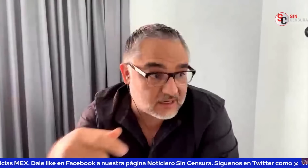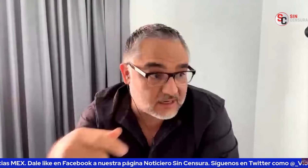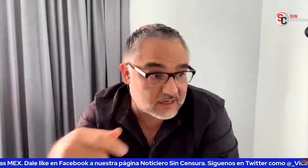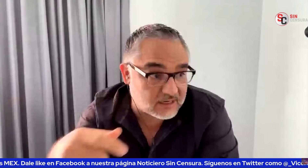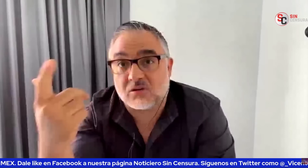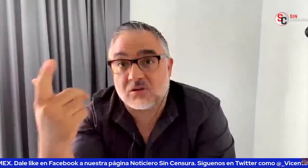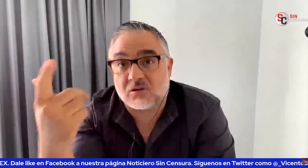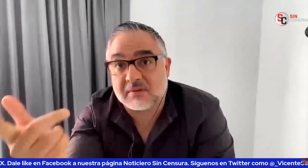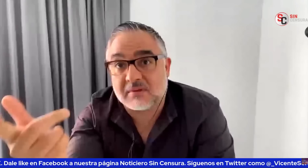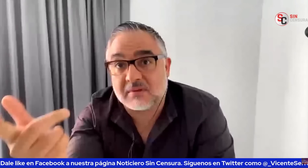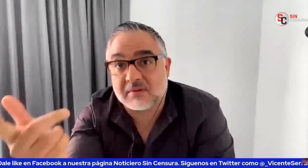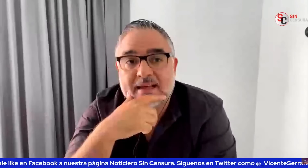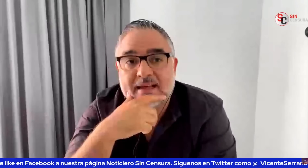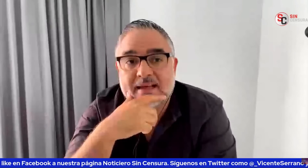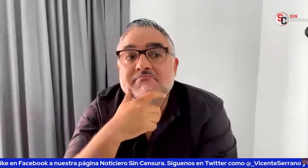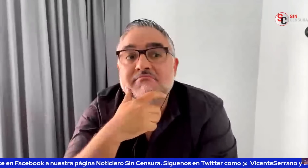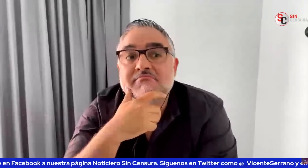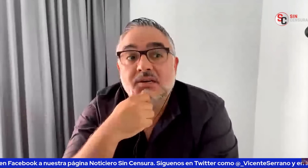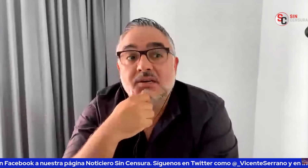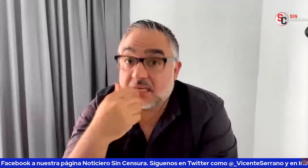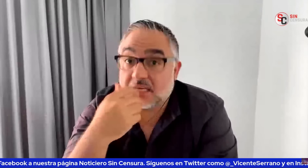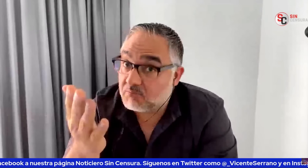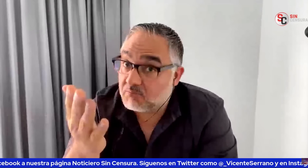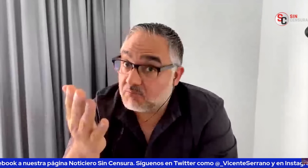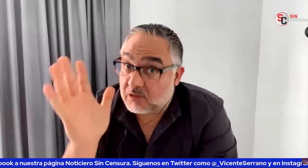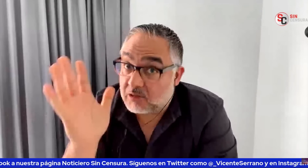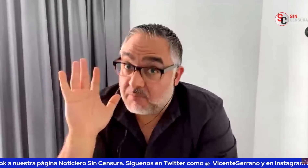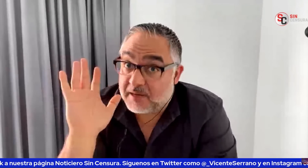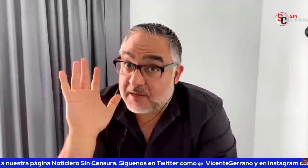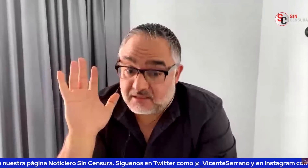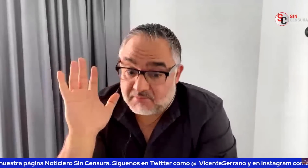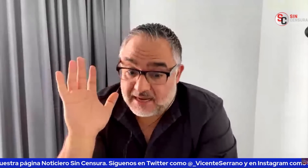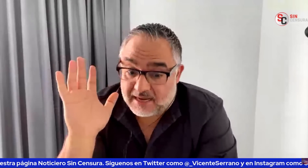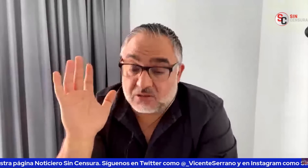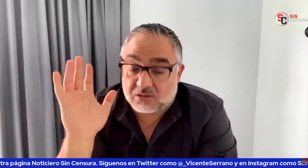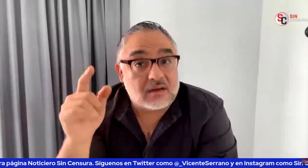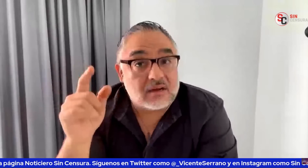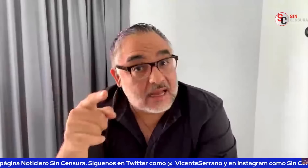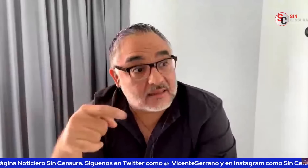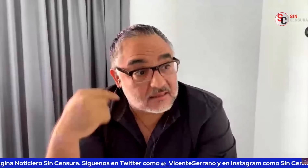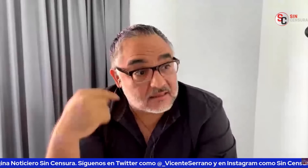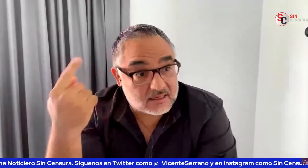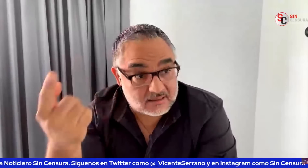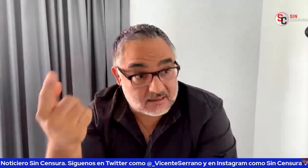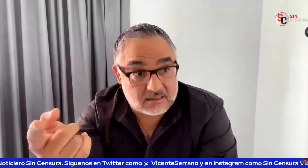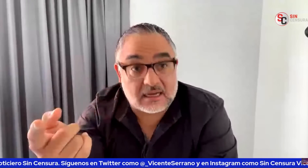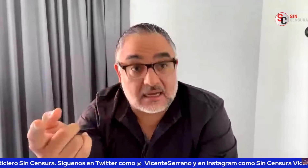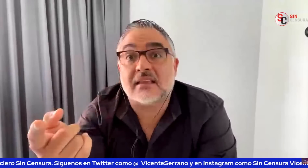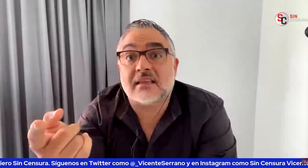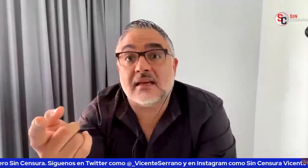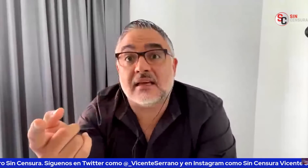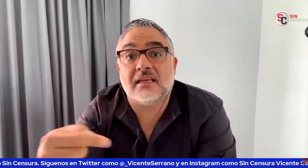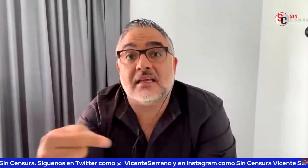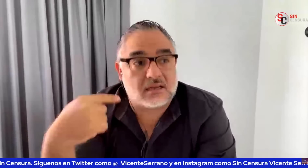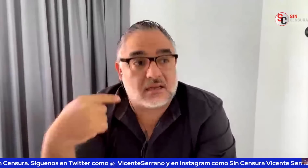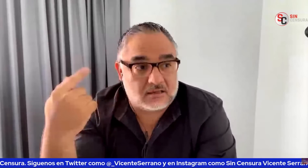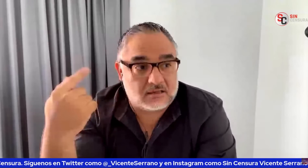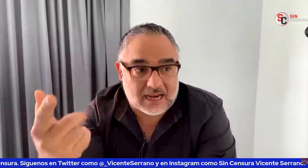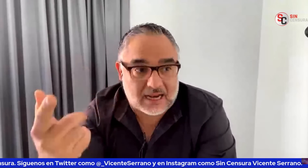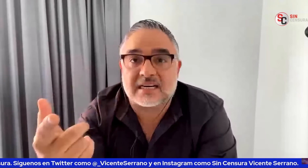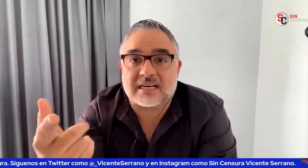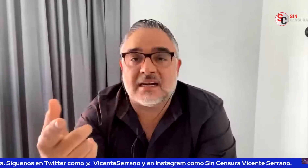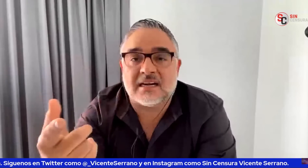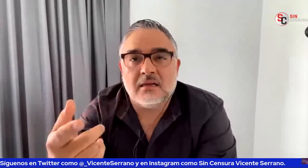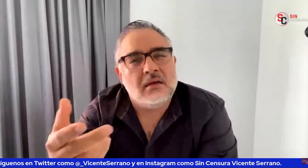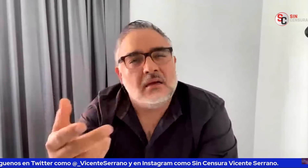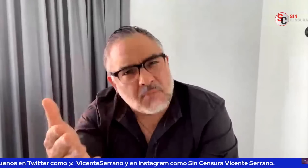está fuerte, la economía está sólida y porque tú lo pides, maestro, antes de dejarte ir y